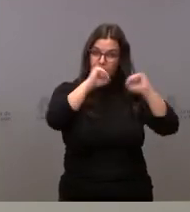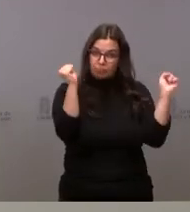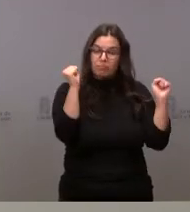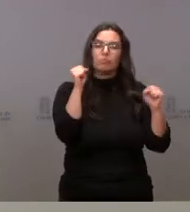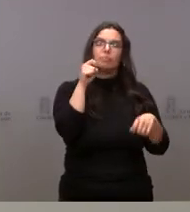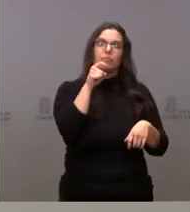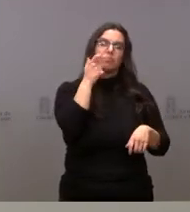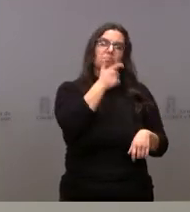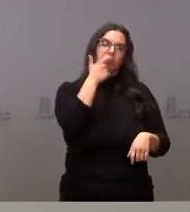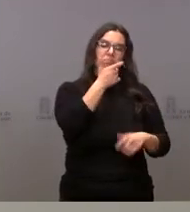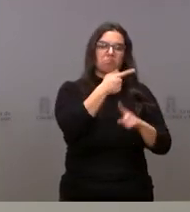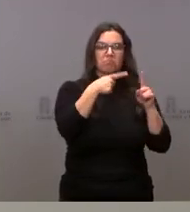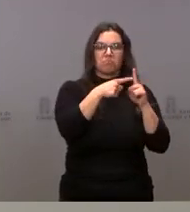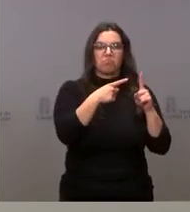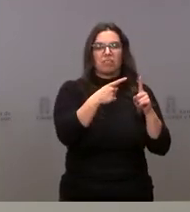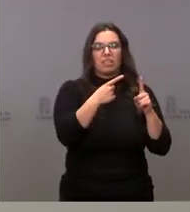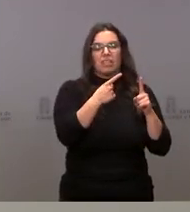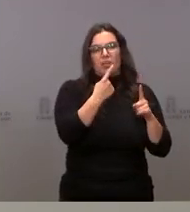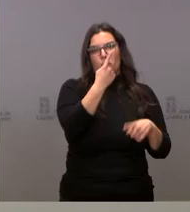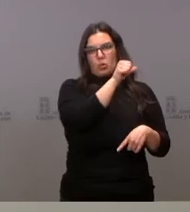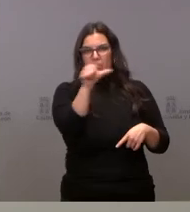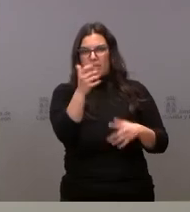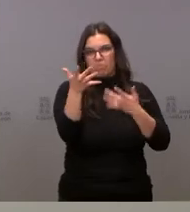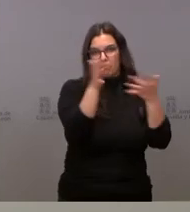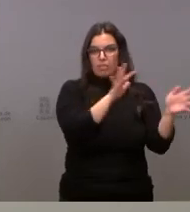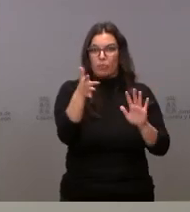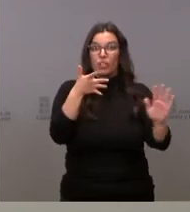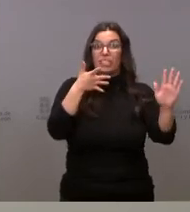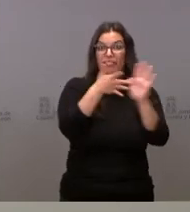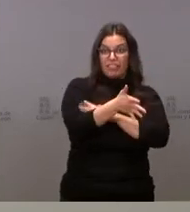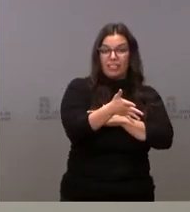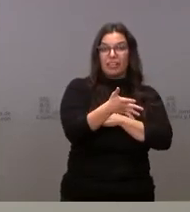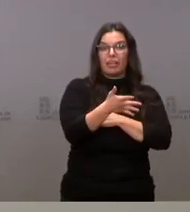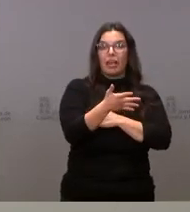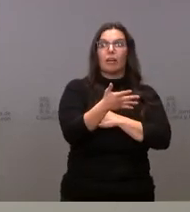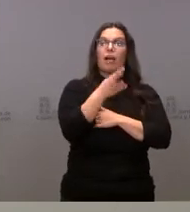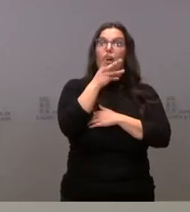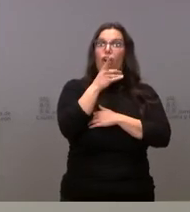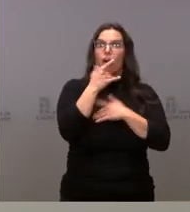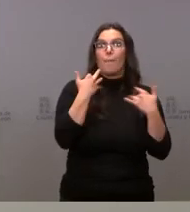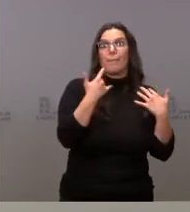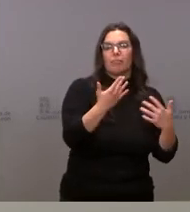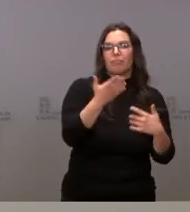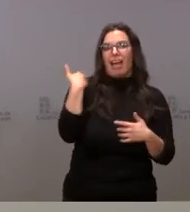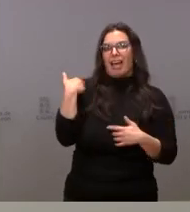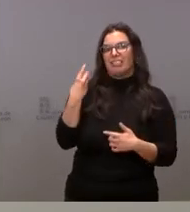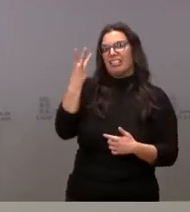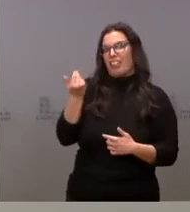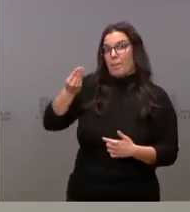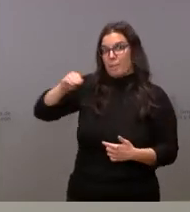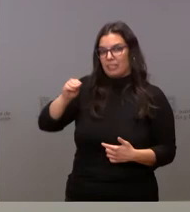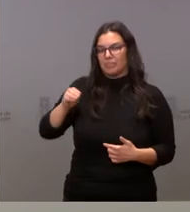y de neumología de 75 días lo que supone una disminución de prácticamente tres días con observado en las últimas olas